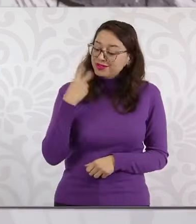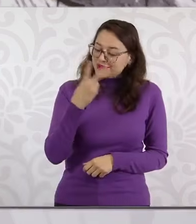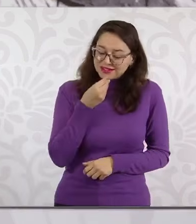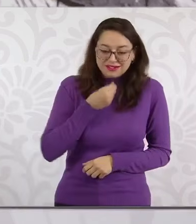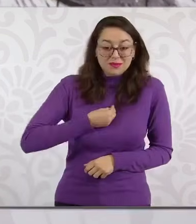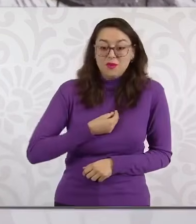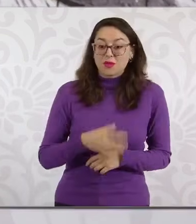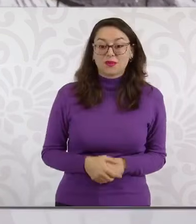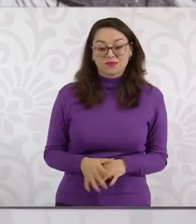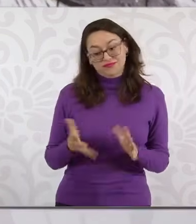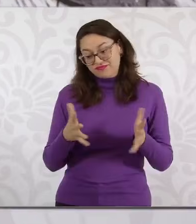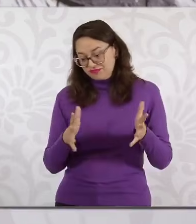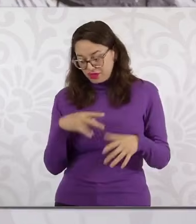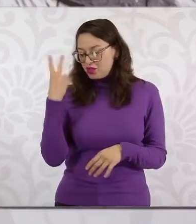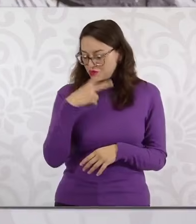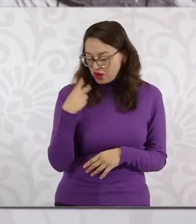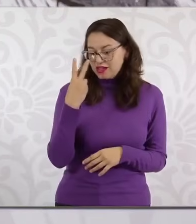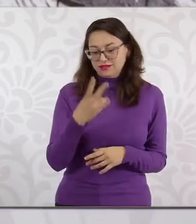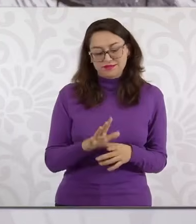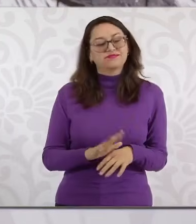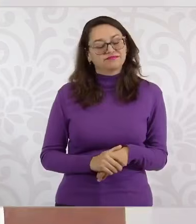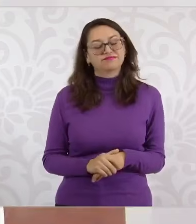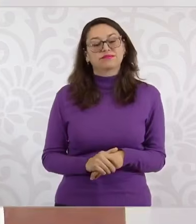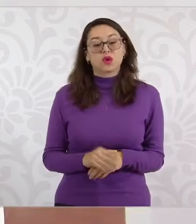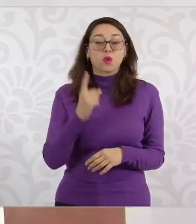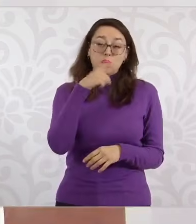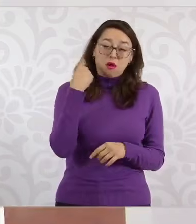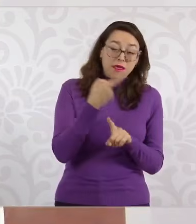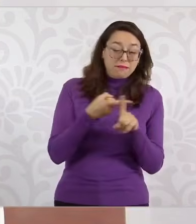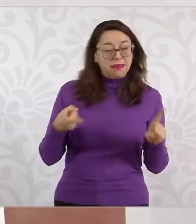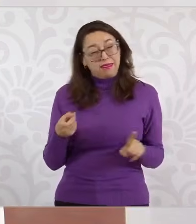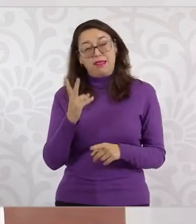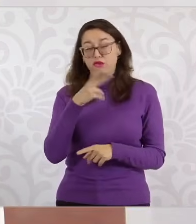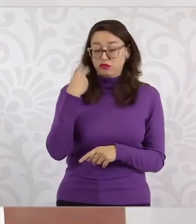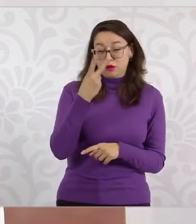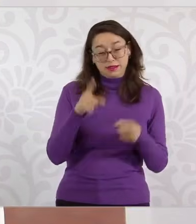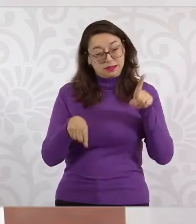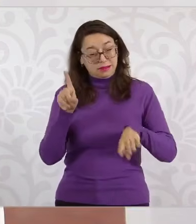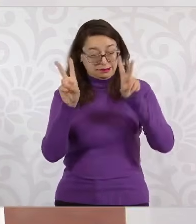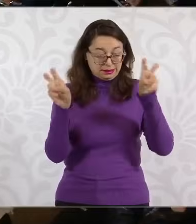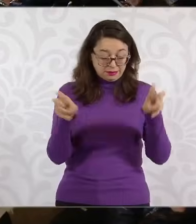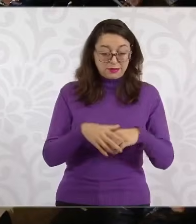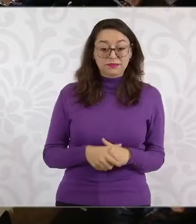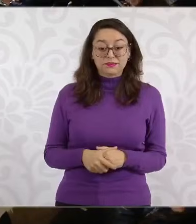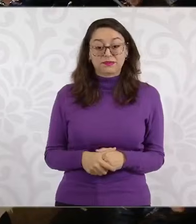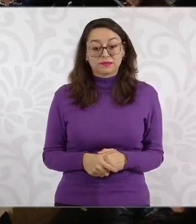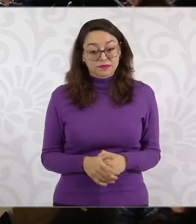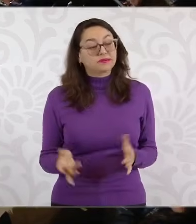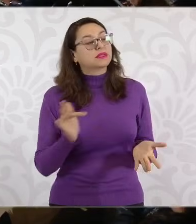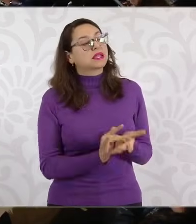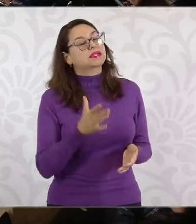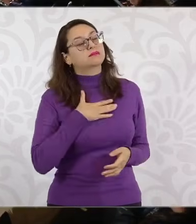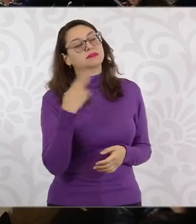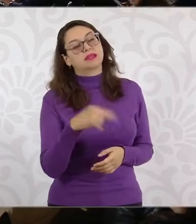Entonces, más o menos 2 horas que le dedicamos, 1:30, 2 horas, dependiendo del día. Gracias, Alejandro Alemán, Diario